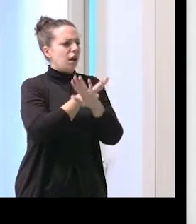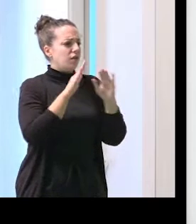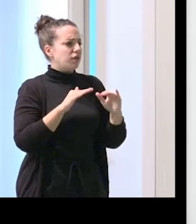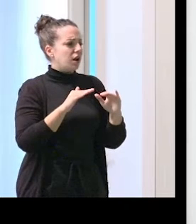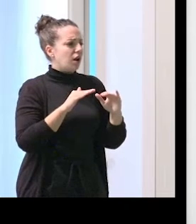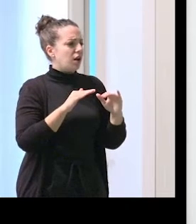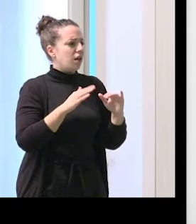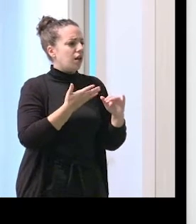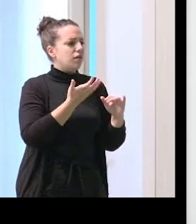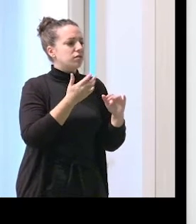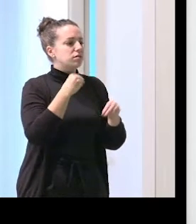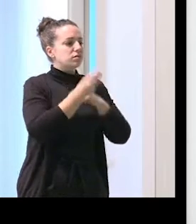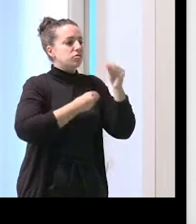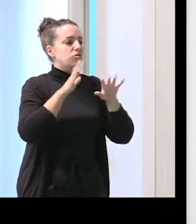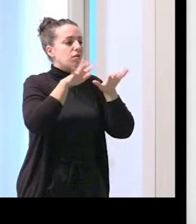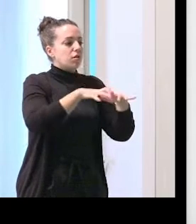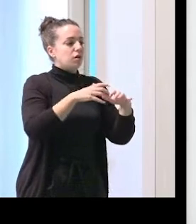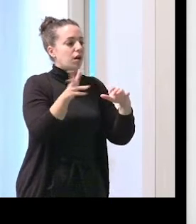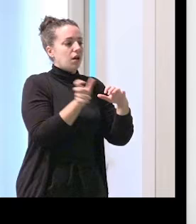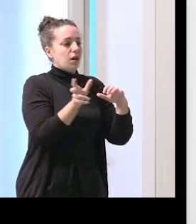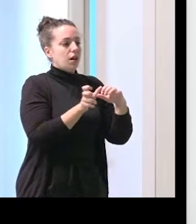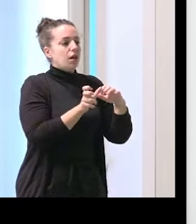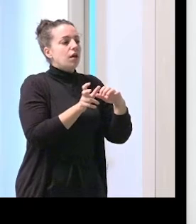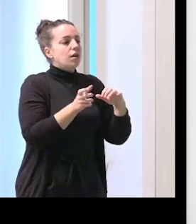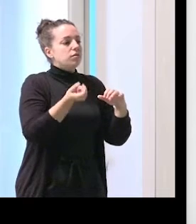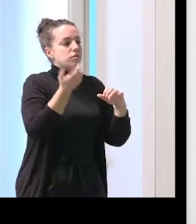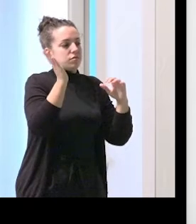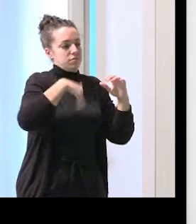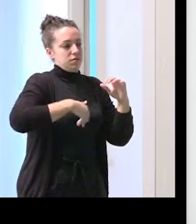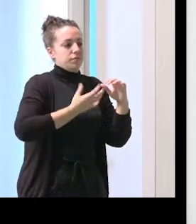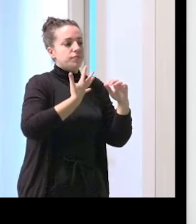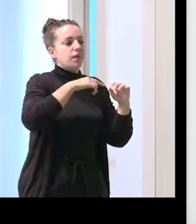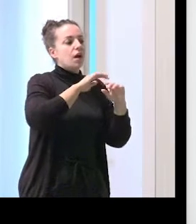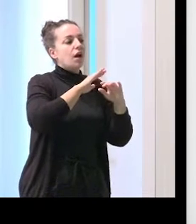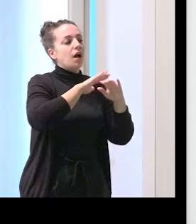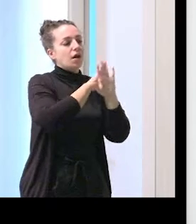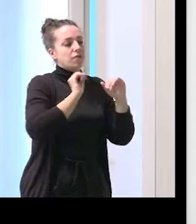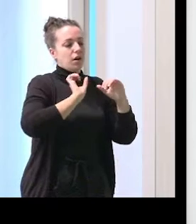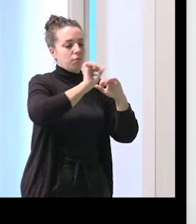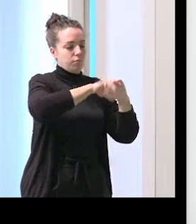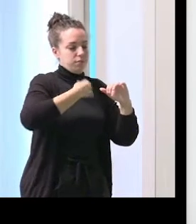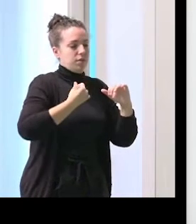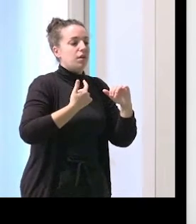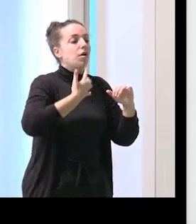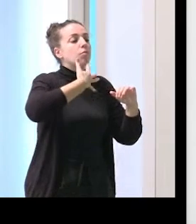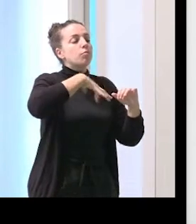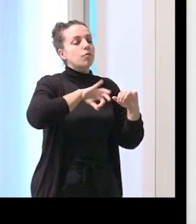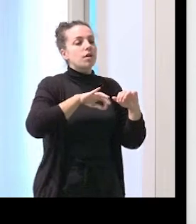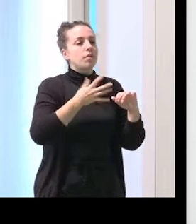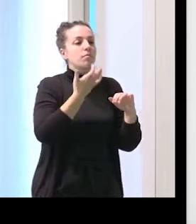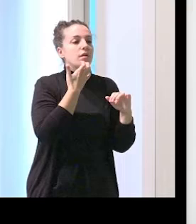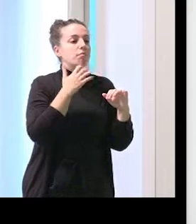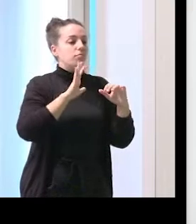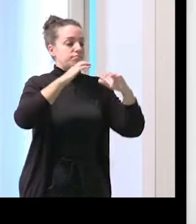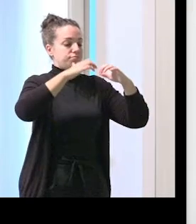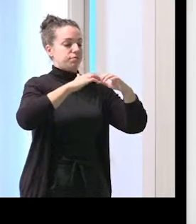revertir. La deprivación auditiva y la estimulación específica pueden conducir a la reorganización del sistema auditivo central, especialmente la corteza auditiva